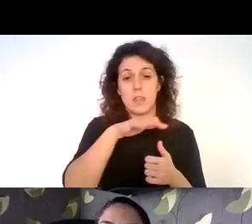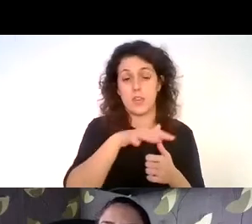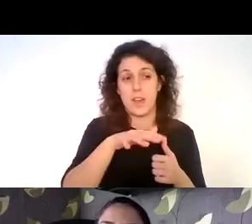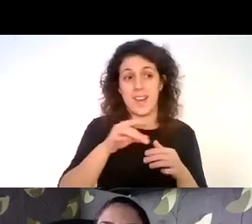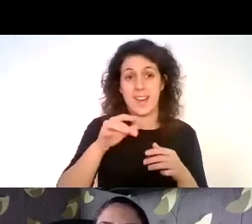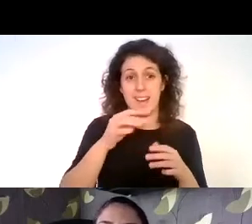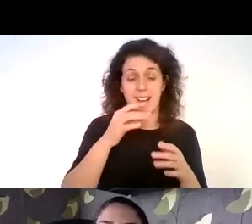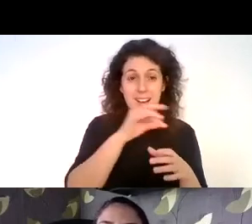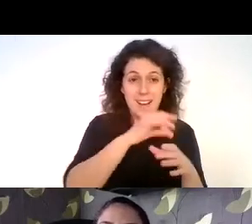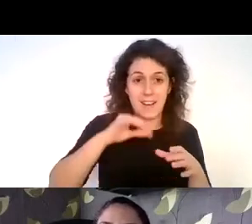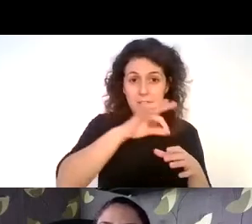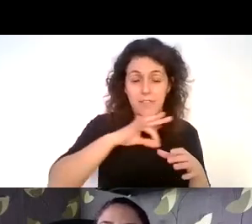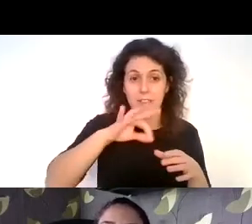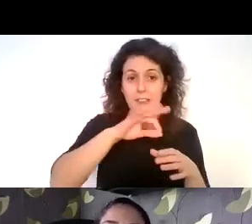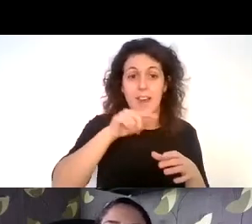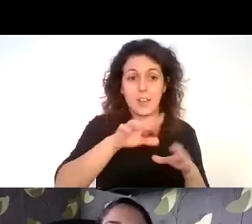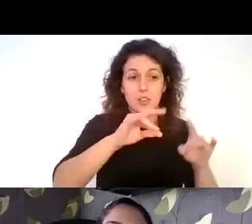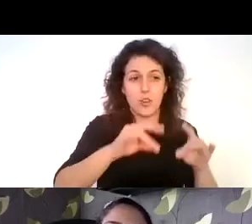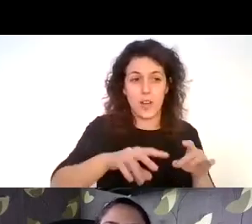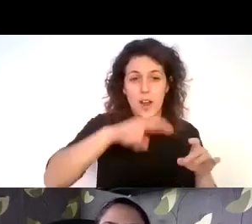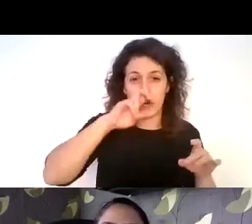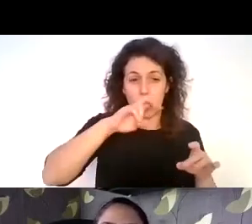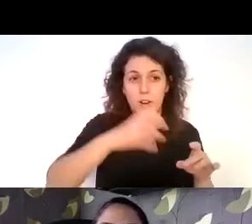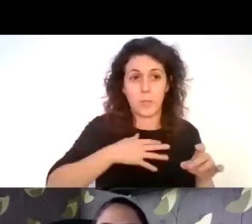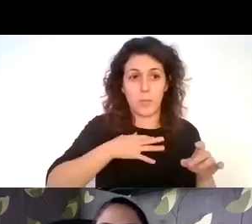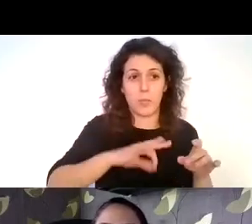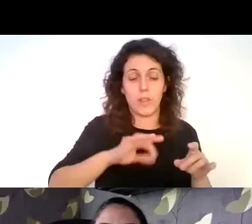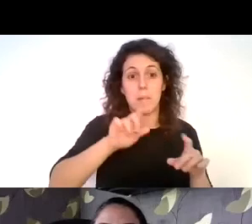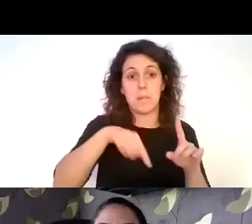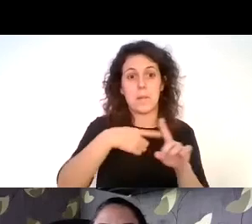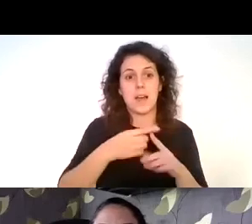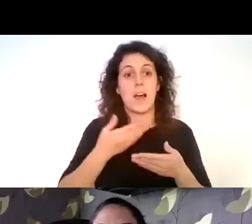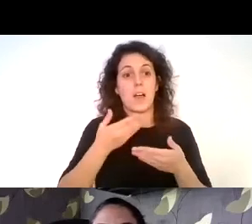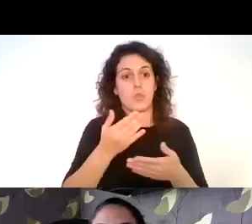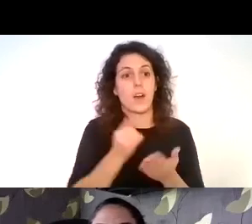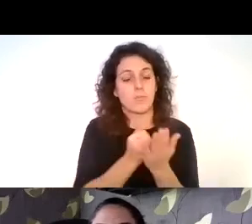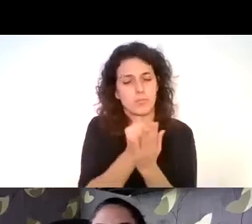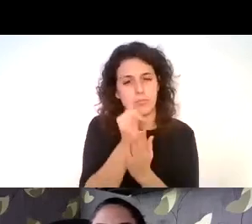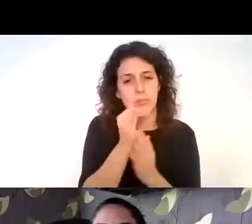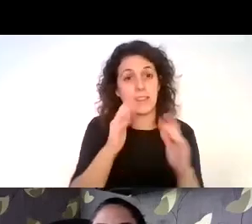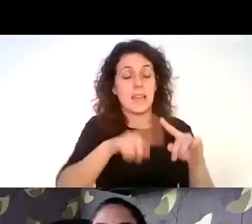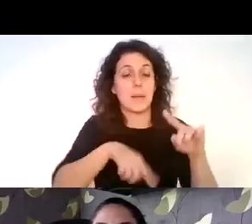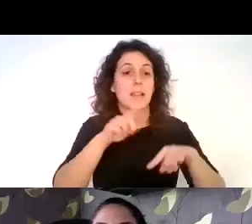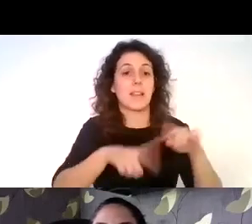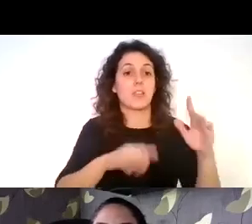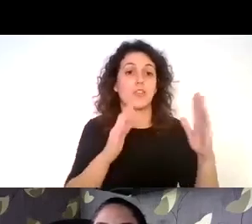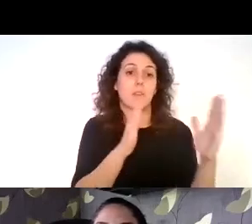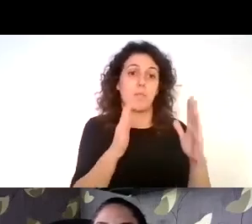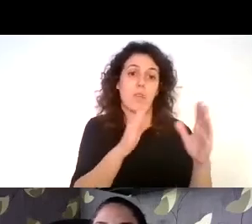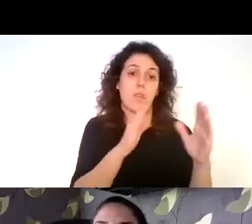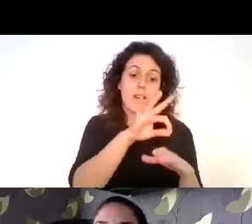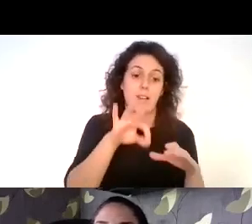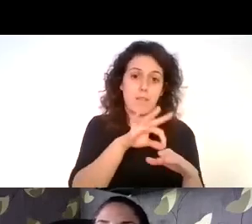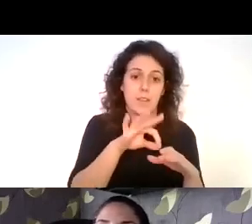se puede tocar, oler, incluso ayudar a cosechar, según la temporada de las plantaciones de café.